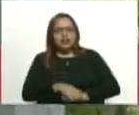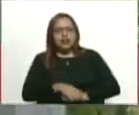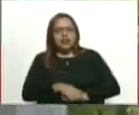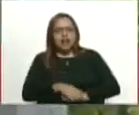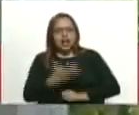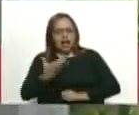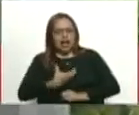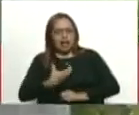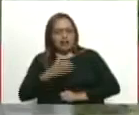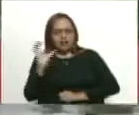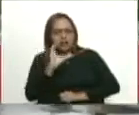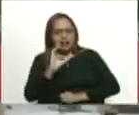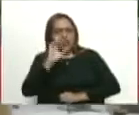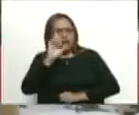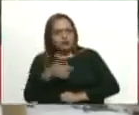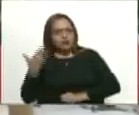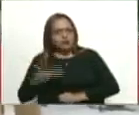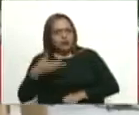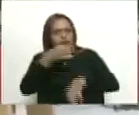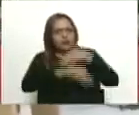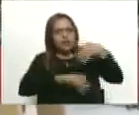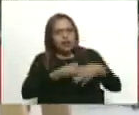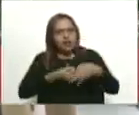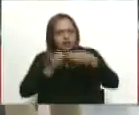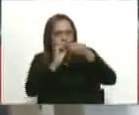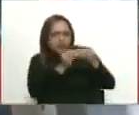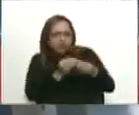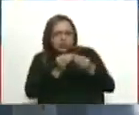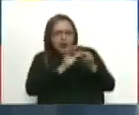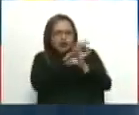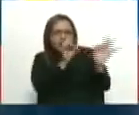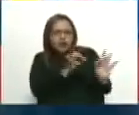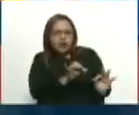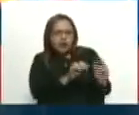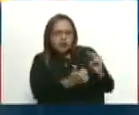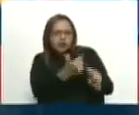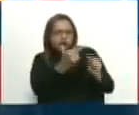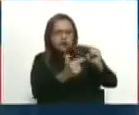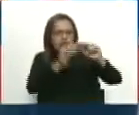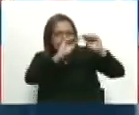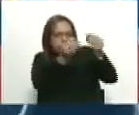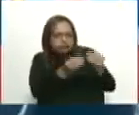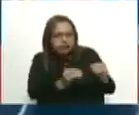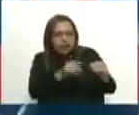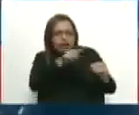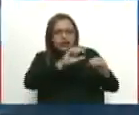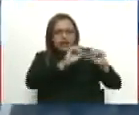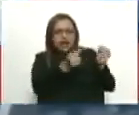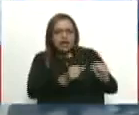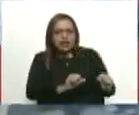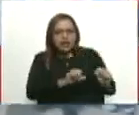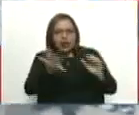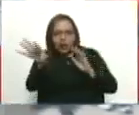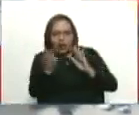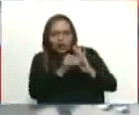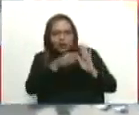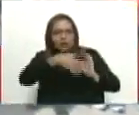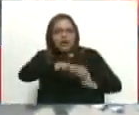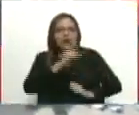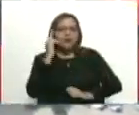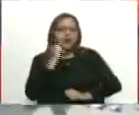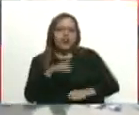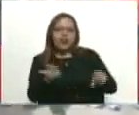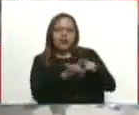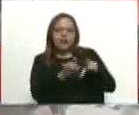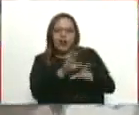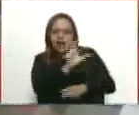También es importante destacar que la configuración arquitectónica y escultórica de esta pieza recrea la Plaza Bolívar de Caracas,